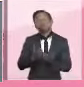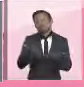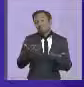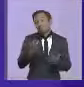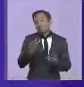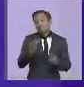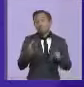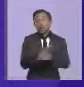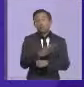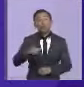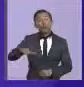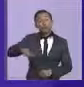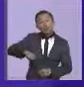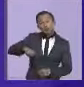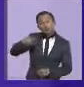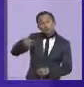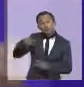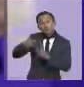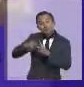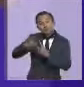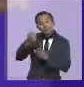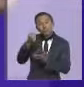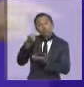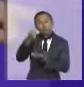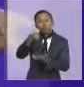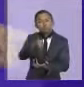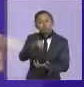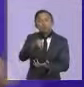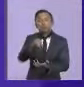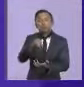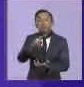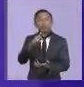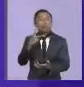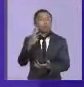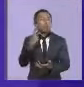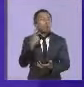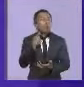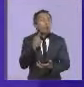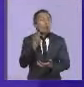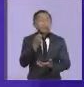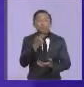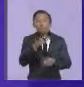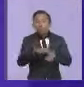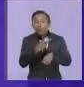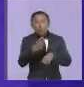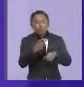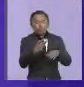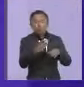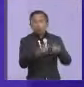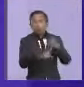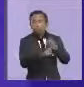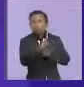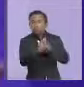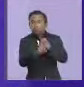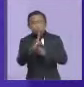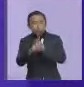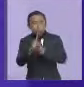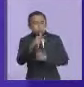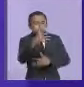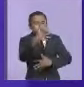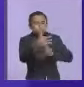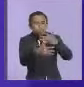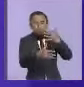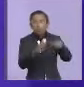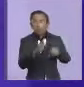público ha sometido a la política y por eso están metidos en estos problemas. Porque, bueno, la verdad, José